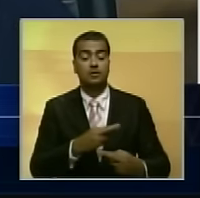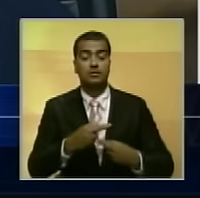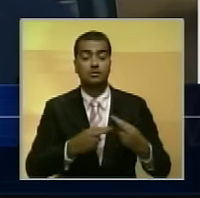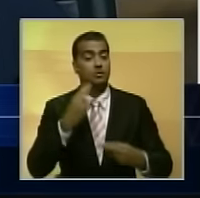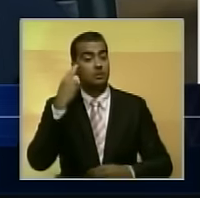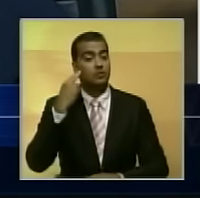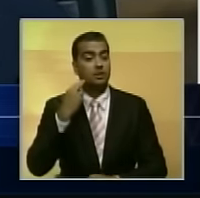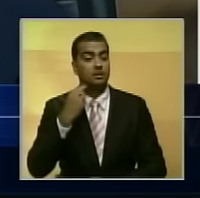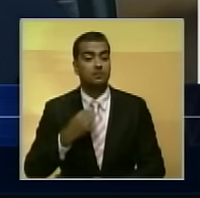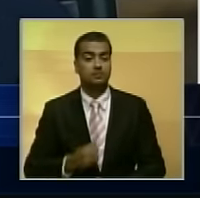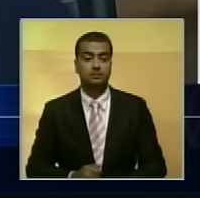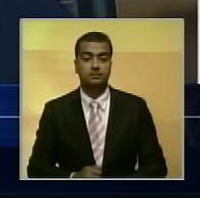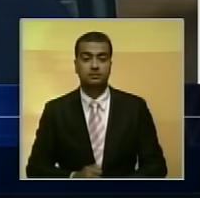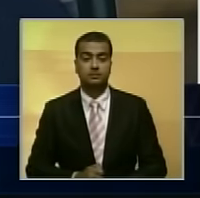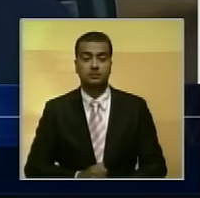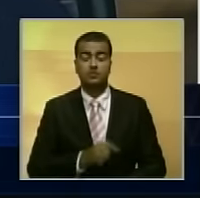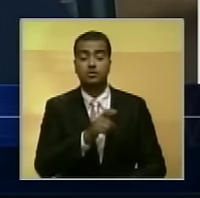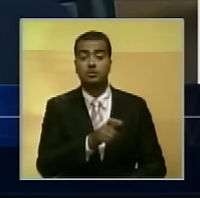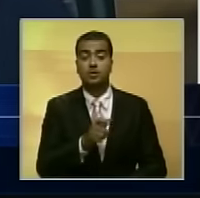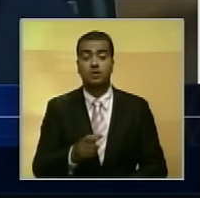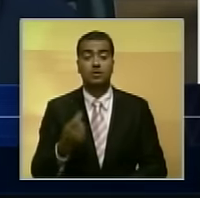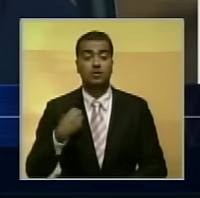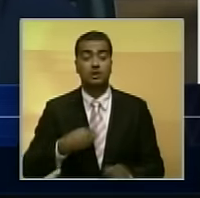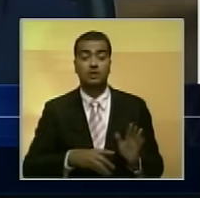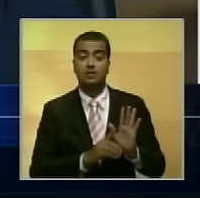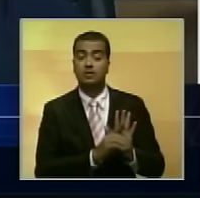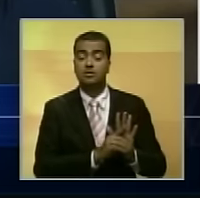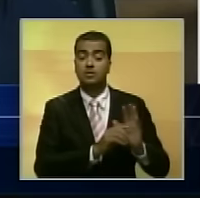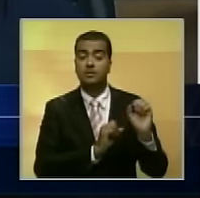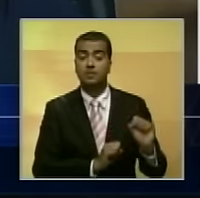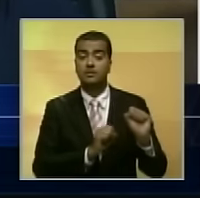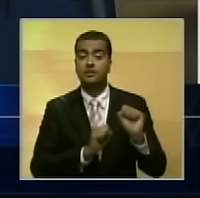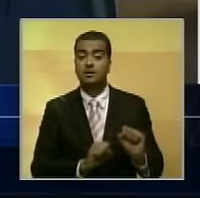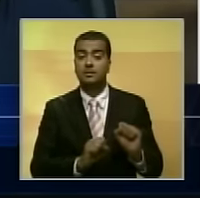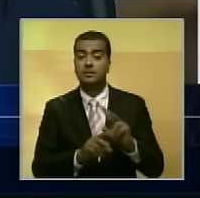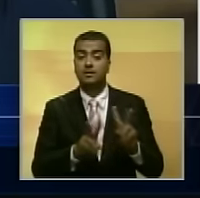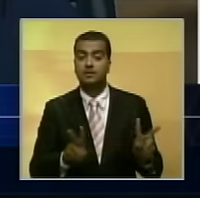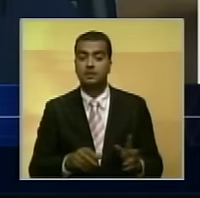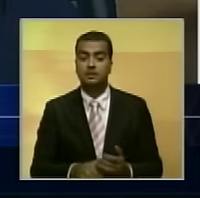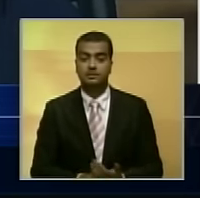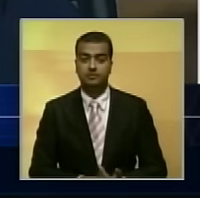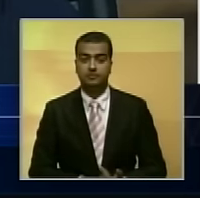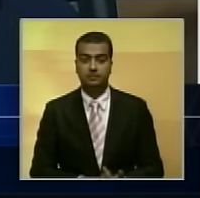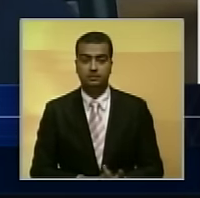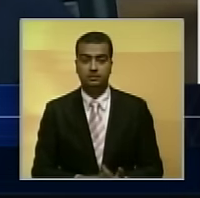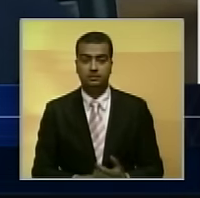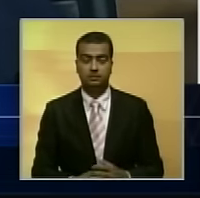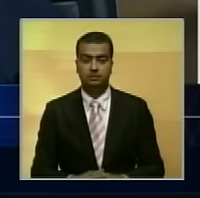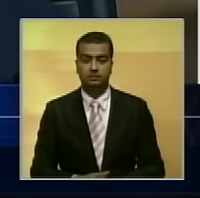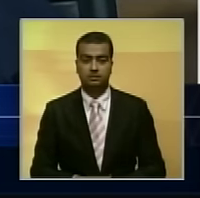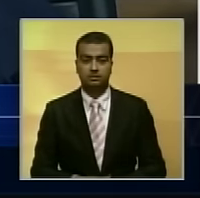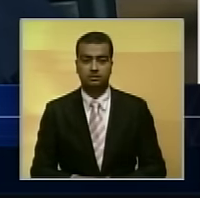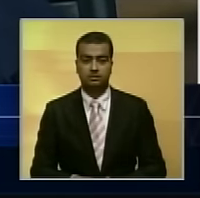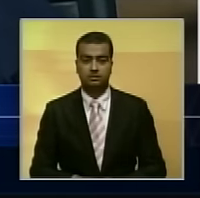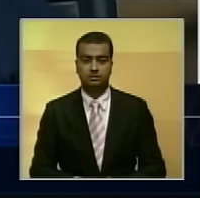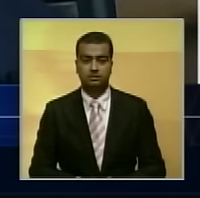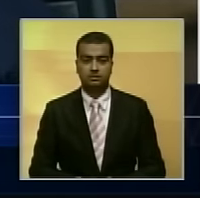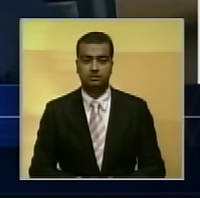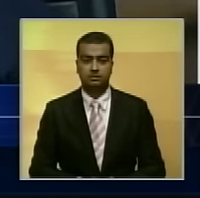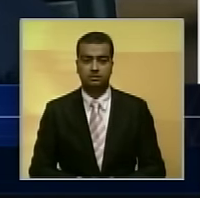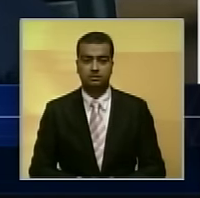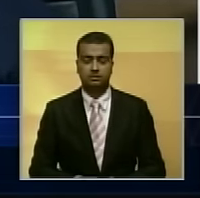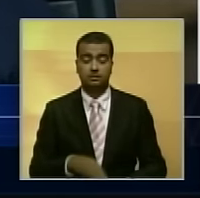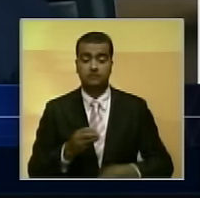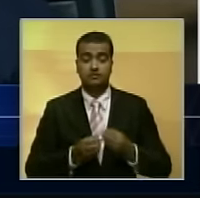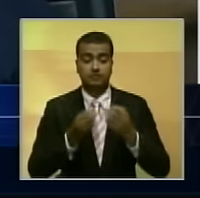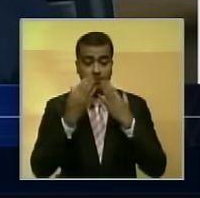revolución bolivariana, son ciudadanos que tienen derecho a manifestar pacíficamente. La acción